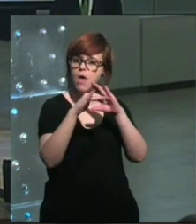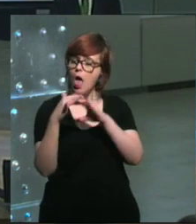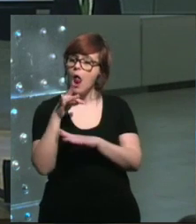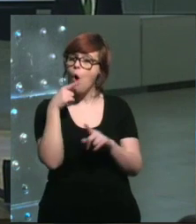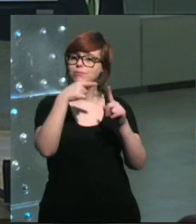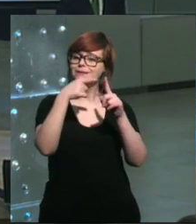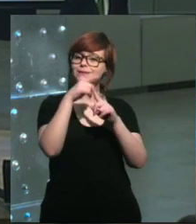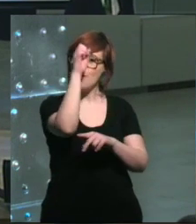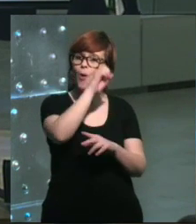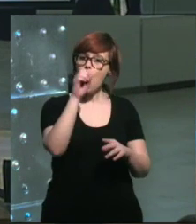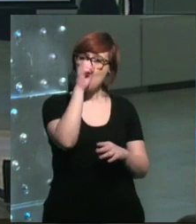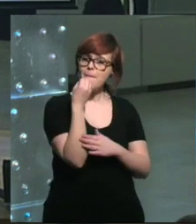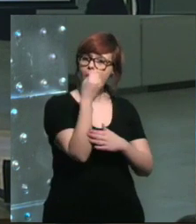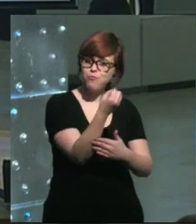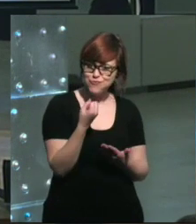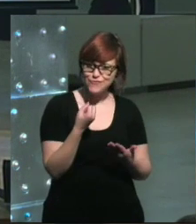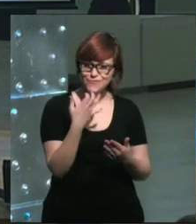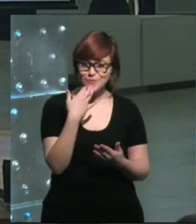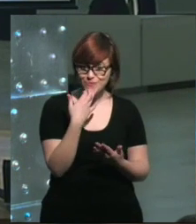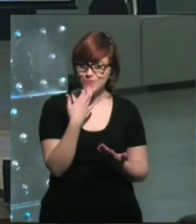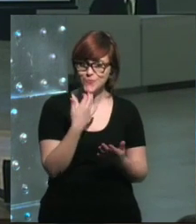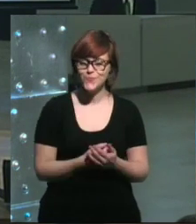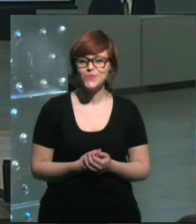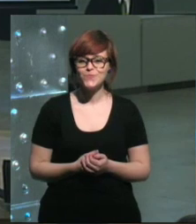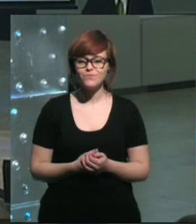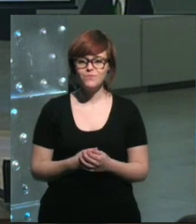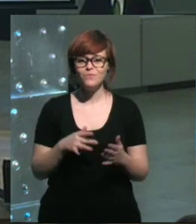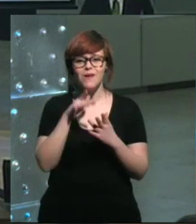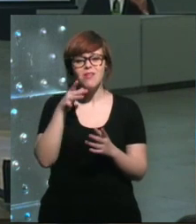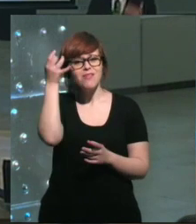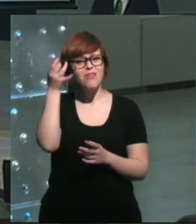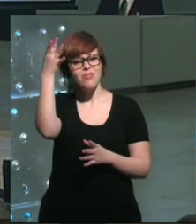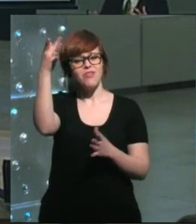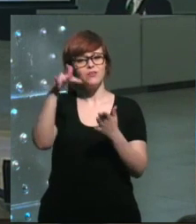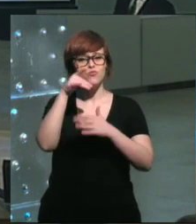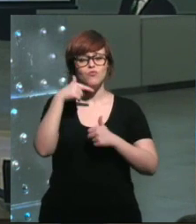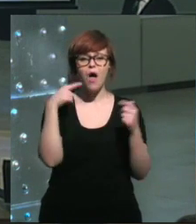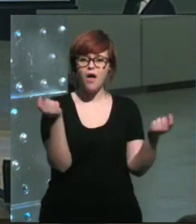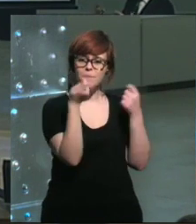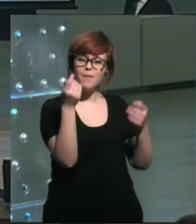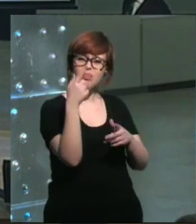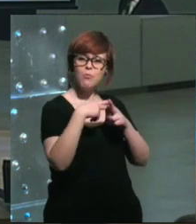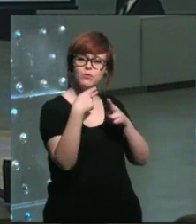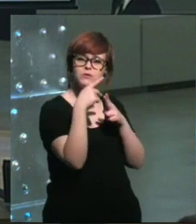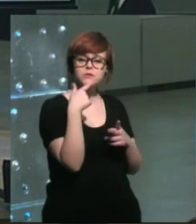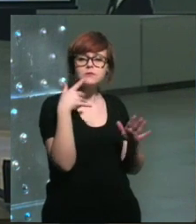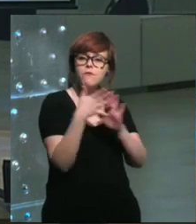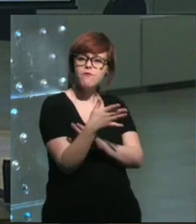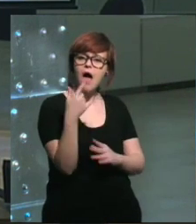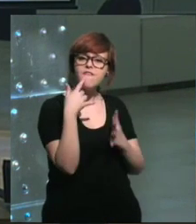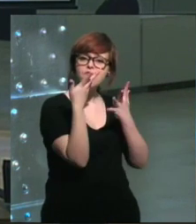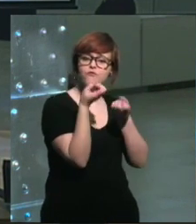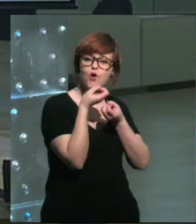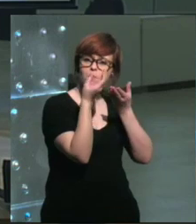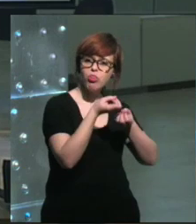candidato. La idea de que en todas las campañas políticas hasta ese momento la información era poder, era